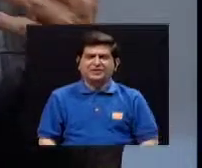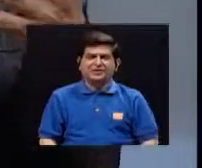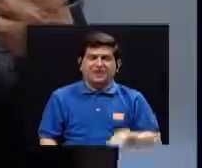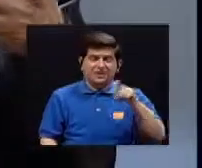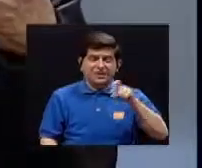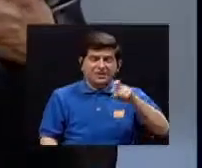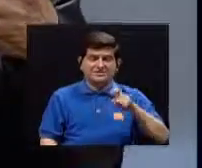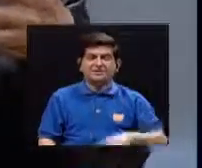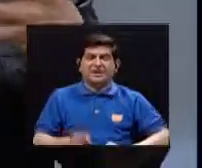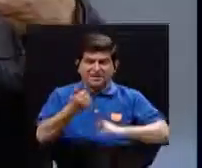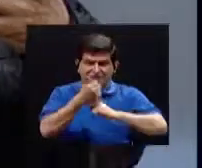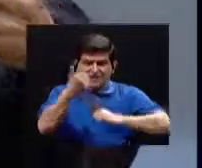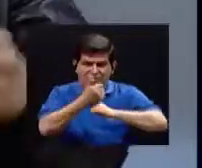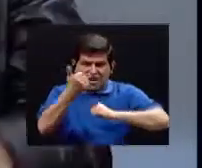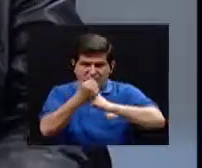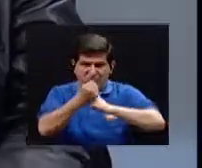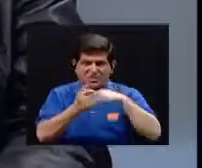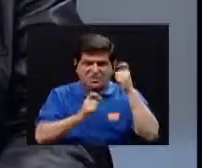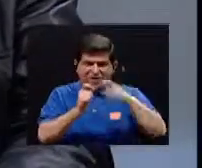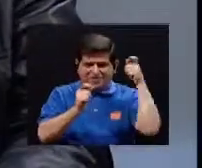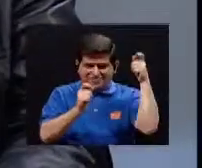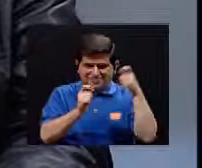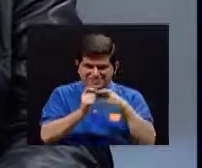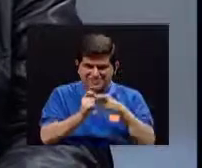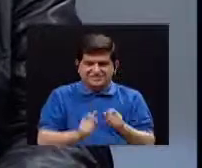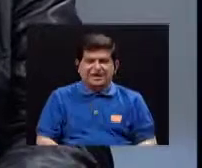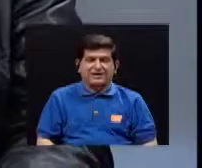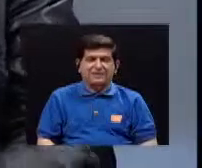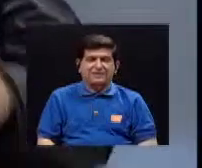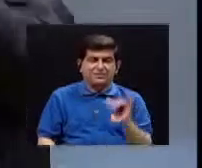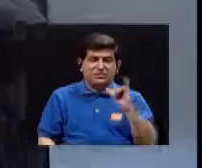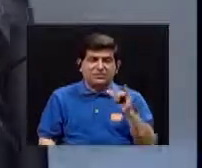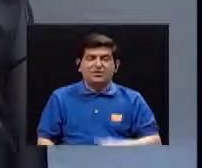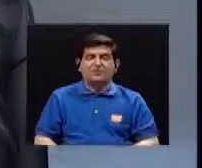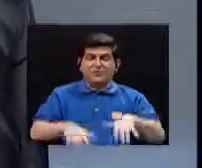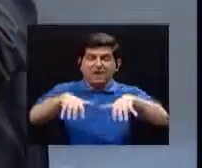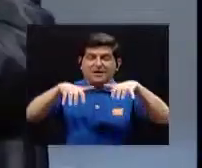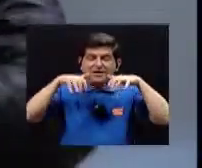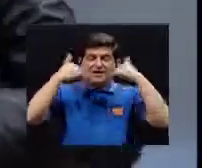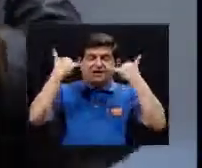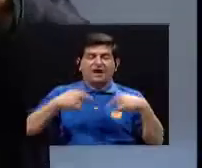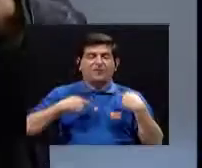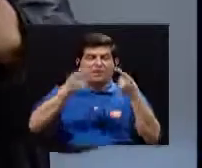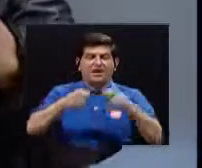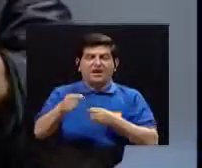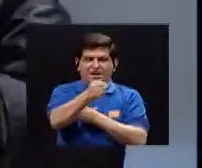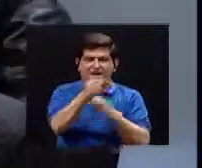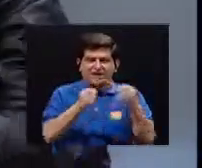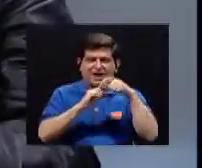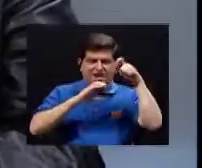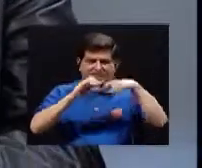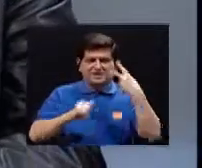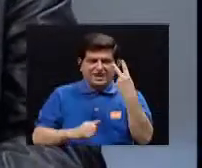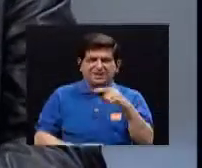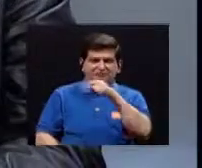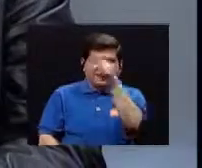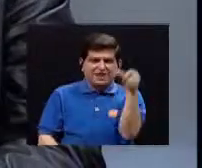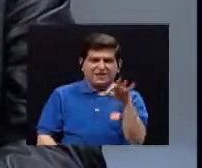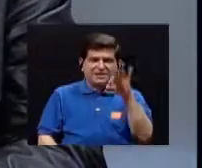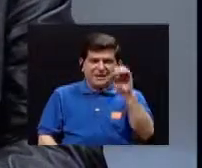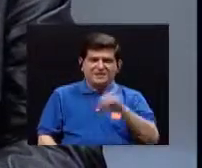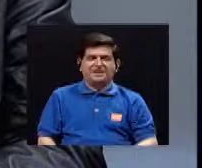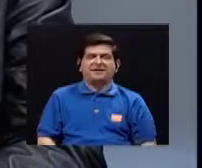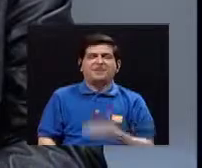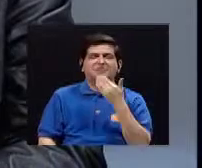lo que hay que hacer es apoyar precisamente como los apoyamos en la gradería ahora vamos a las butacas a ver e italia